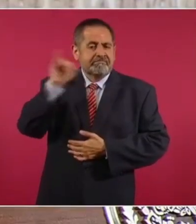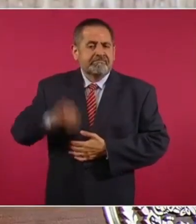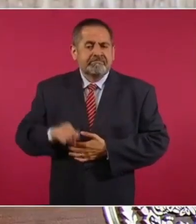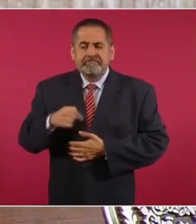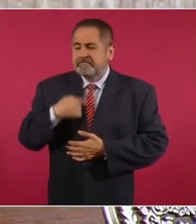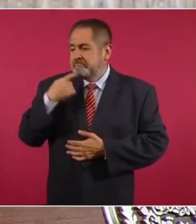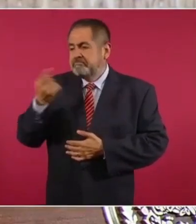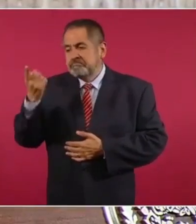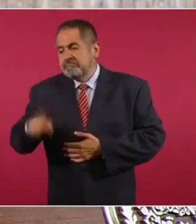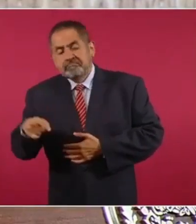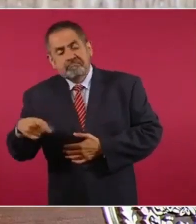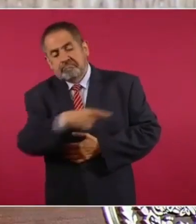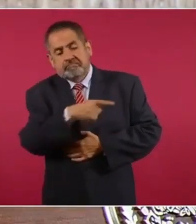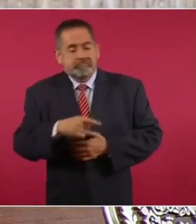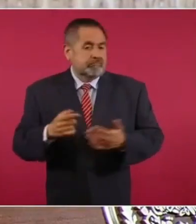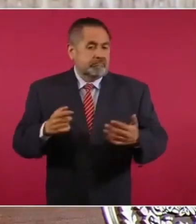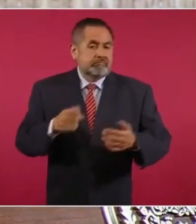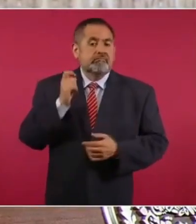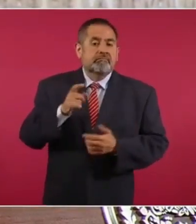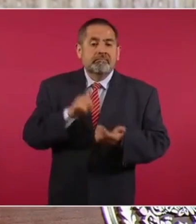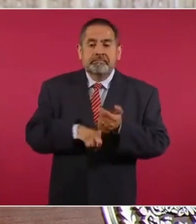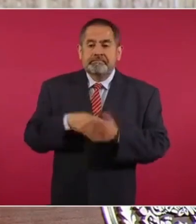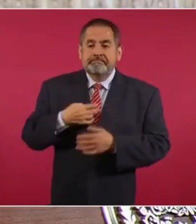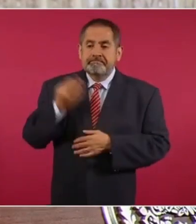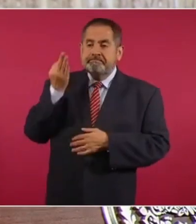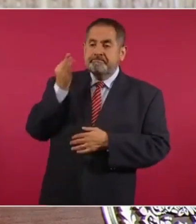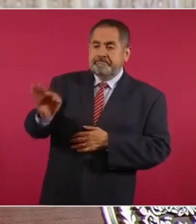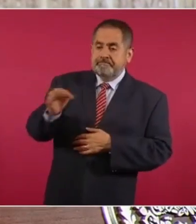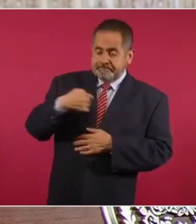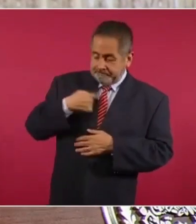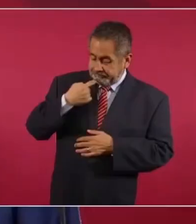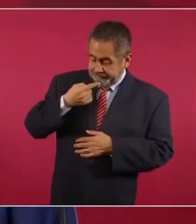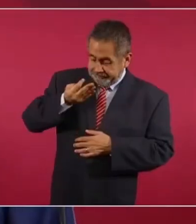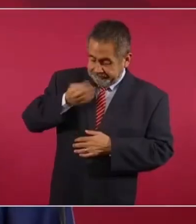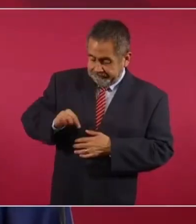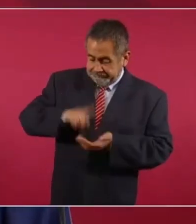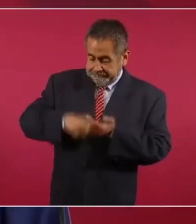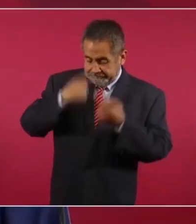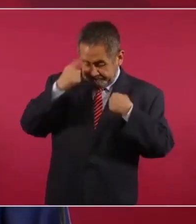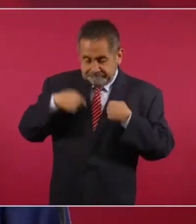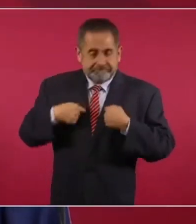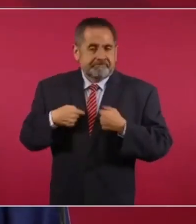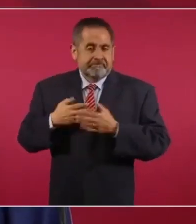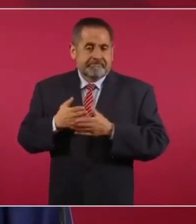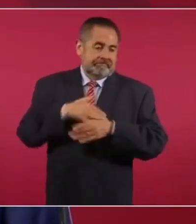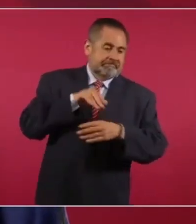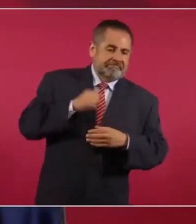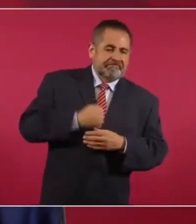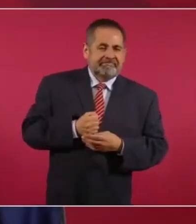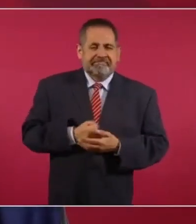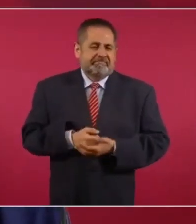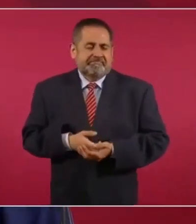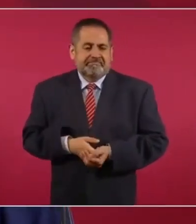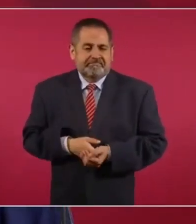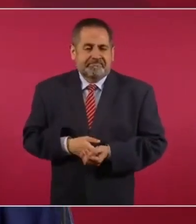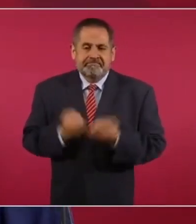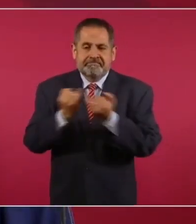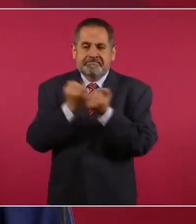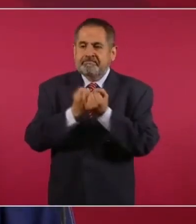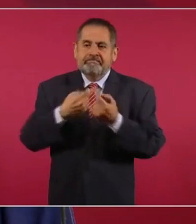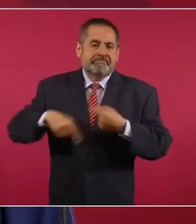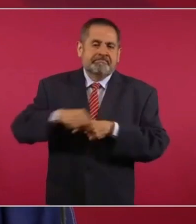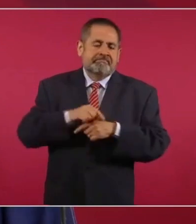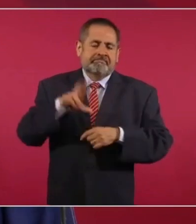eso sería traicionarnos a nosotros mismos y no somos iguales.